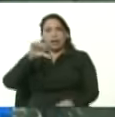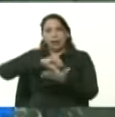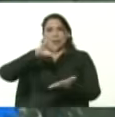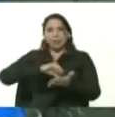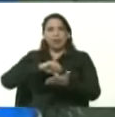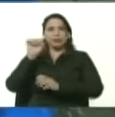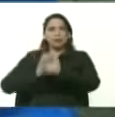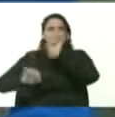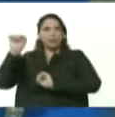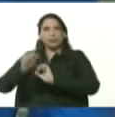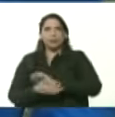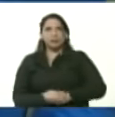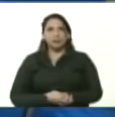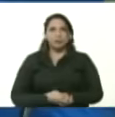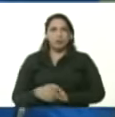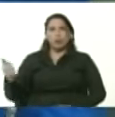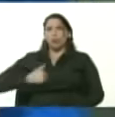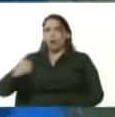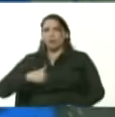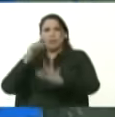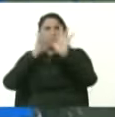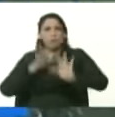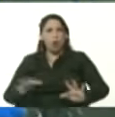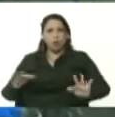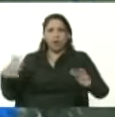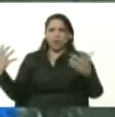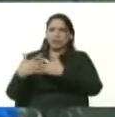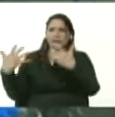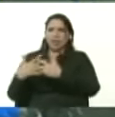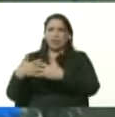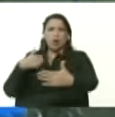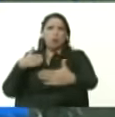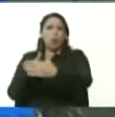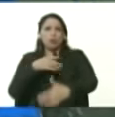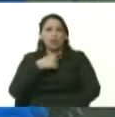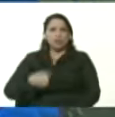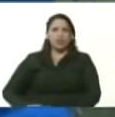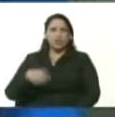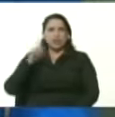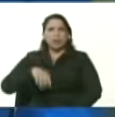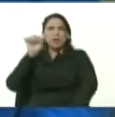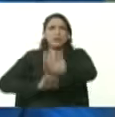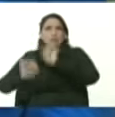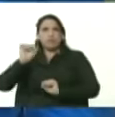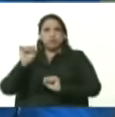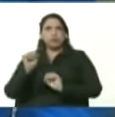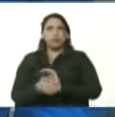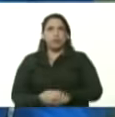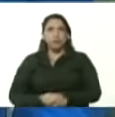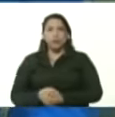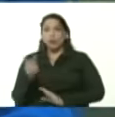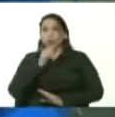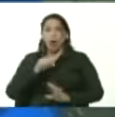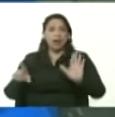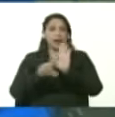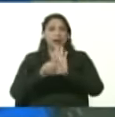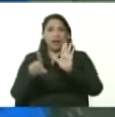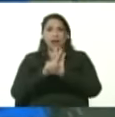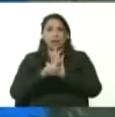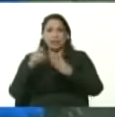también cualquier forma de guerra comercial contra China y repudiamos las ilícitas sanciones contra